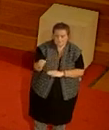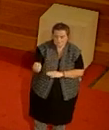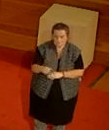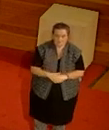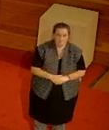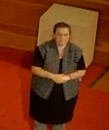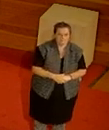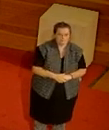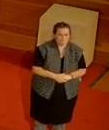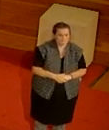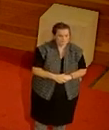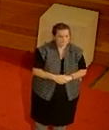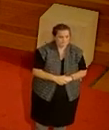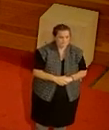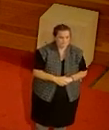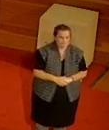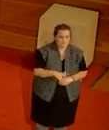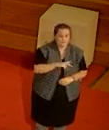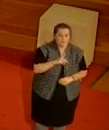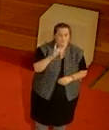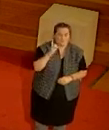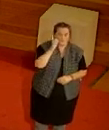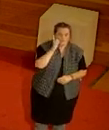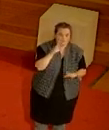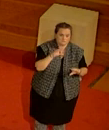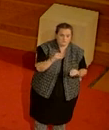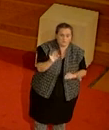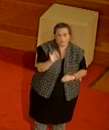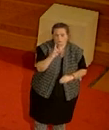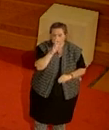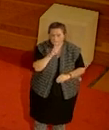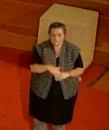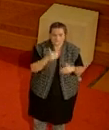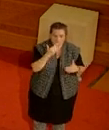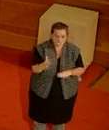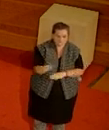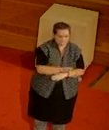veros y por favor Apagar o silenciar los teléfonos móviles Muchas gracias